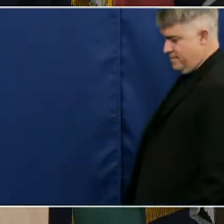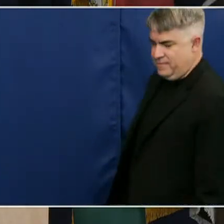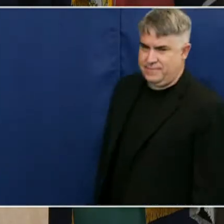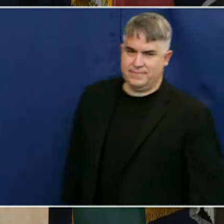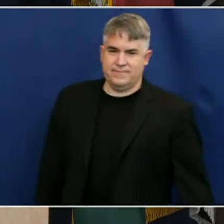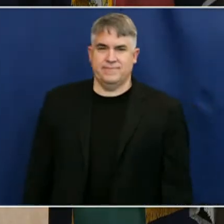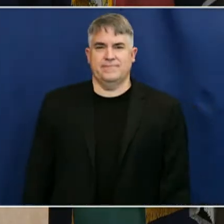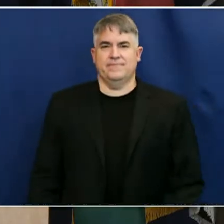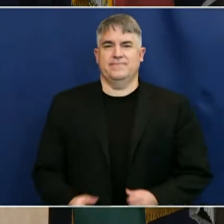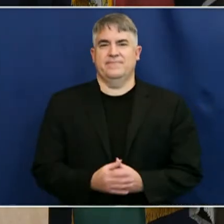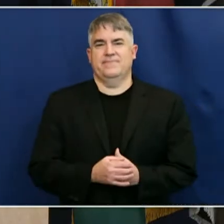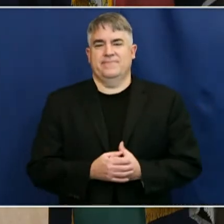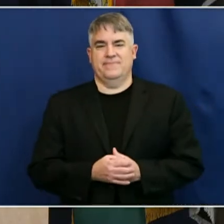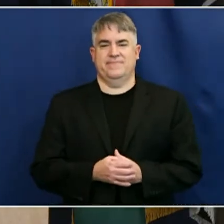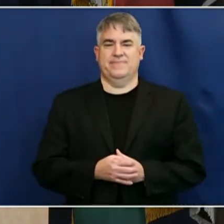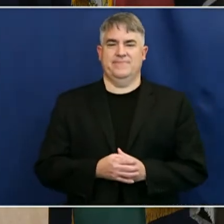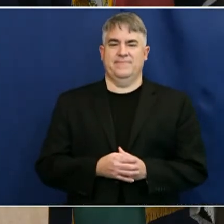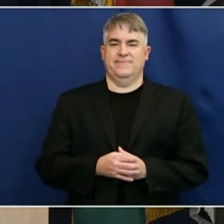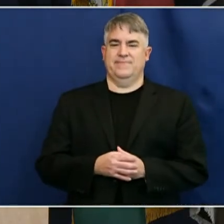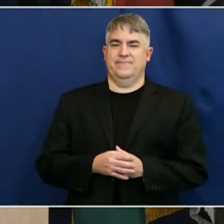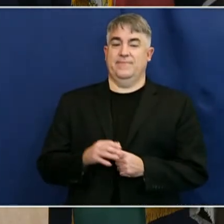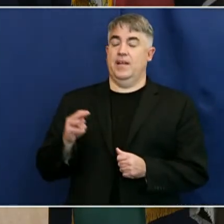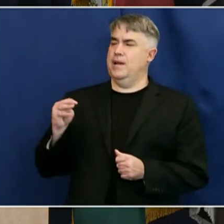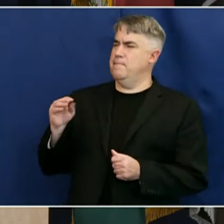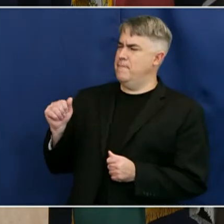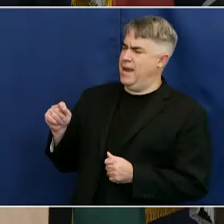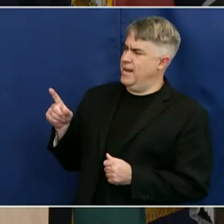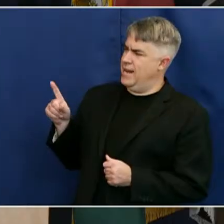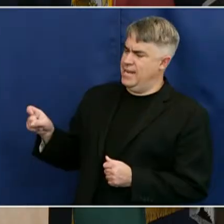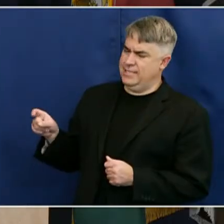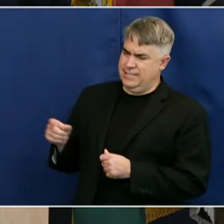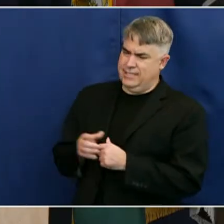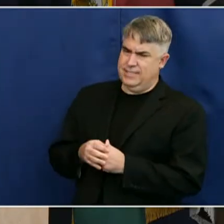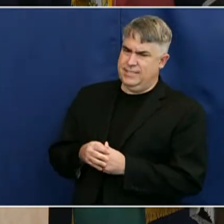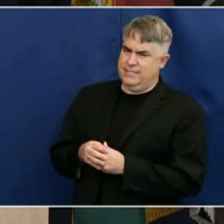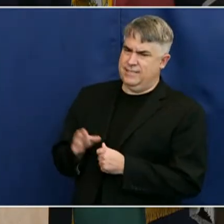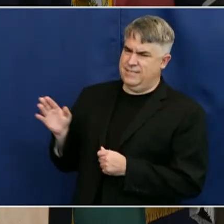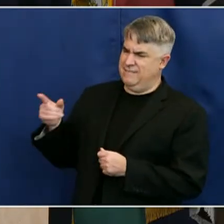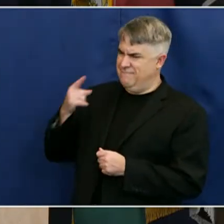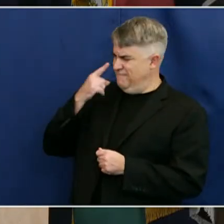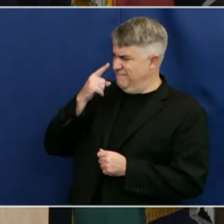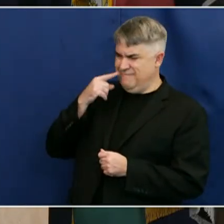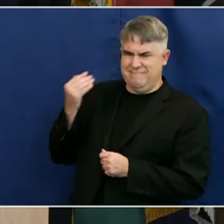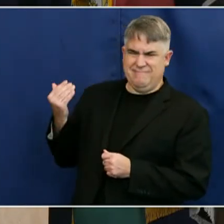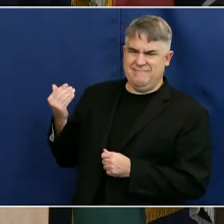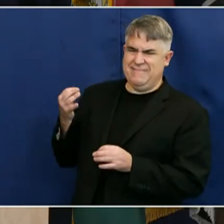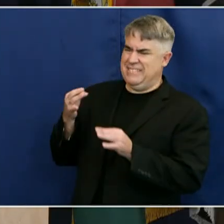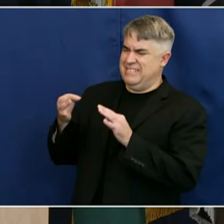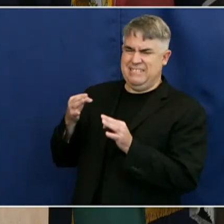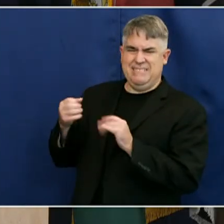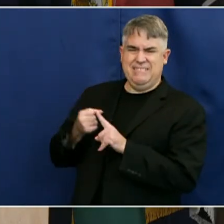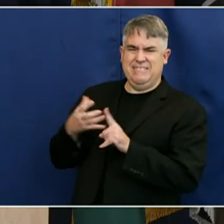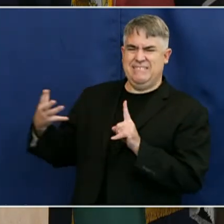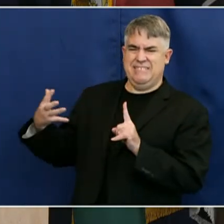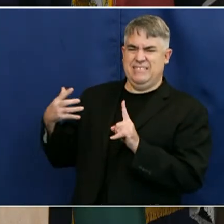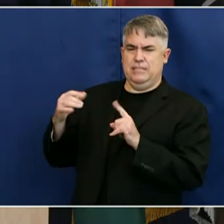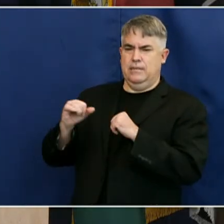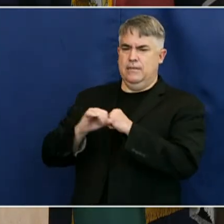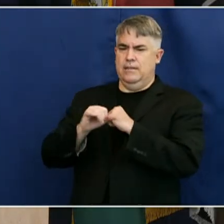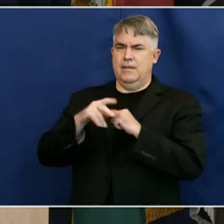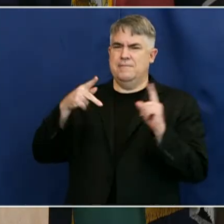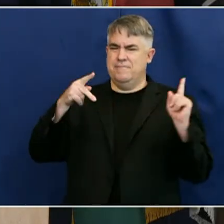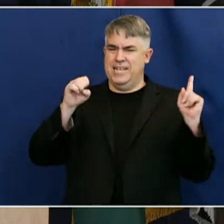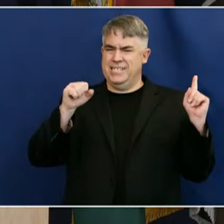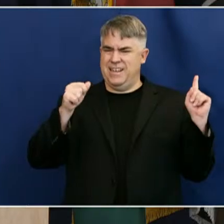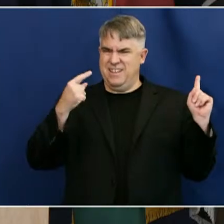This question is from Matt Hoffman. Can you provide more details about the new media outreach and why you believe it's necessary? Yeah,